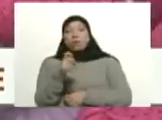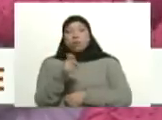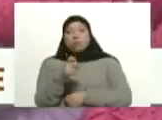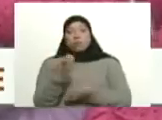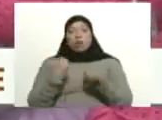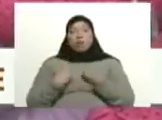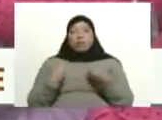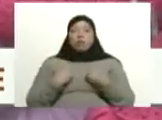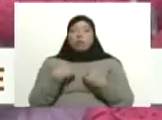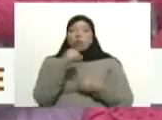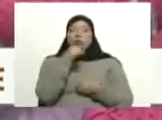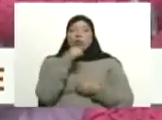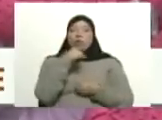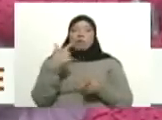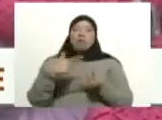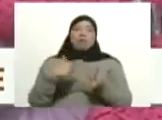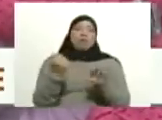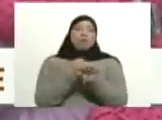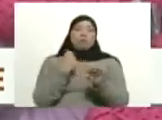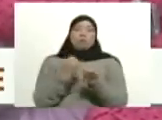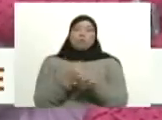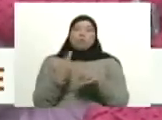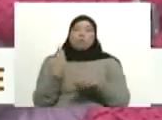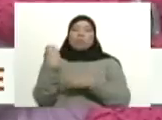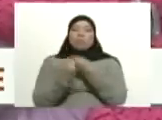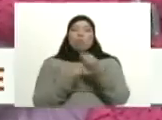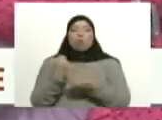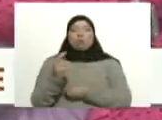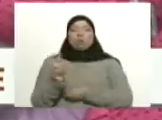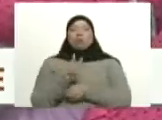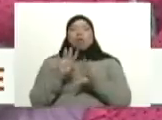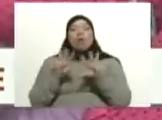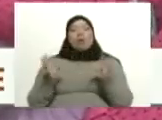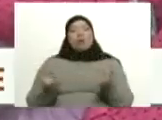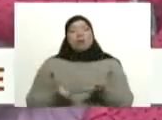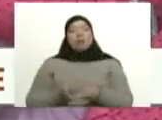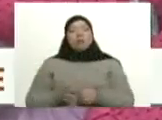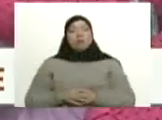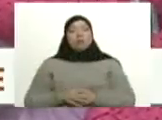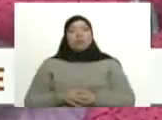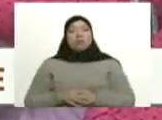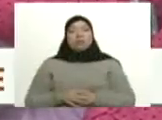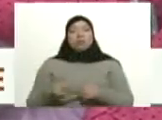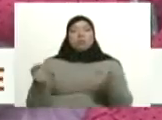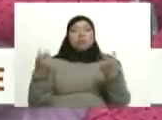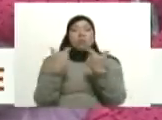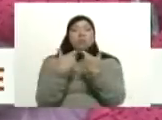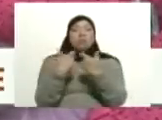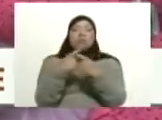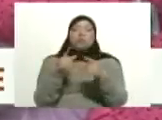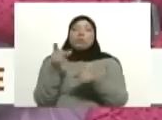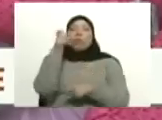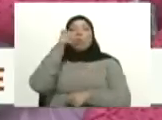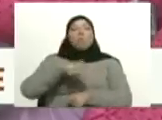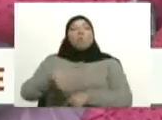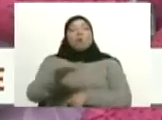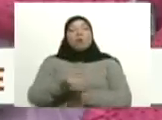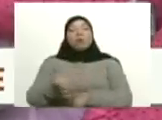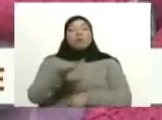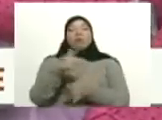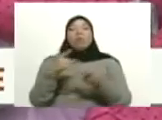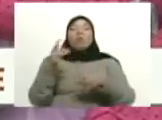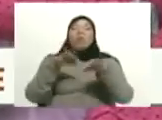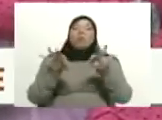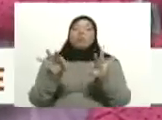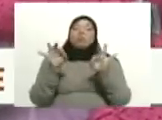vida republicana. Creo que somos uno de los pocos países del mundo cuyo órgano electoral es un poder público establecido y